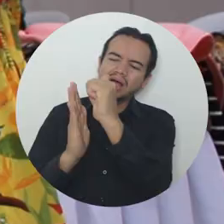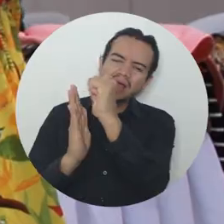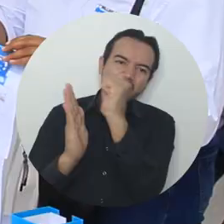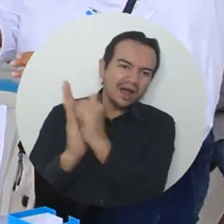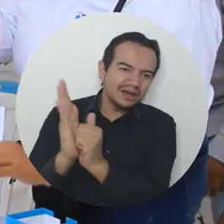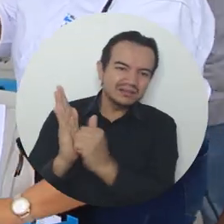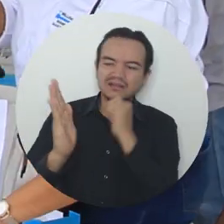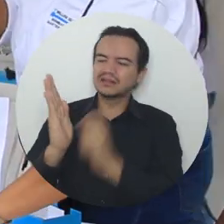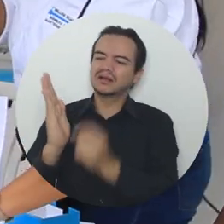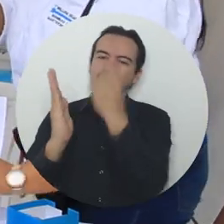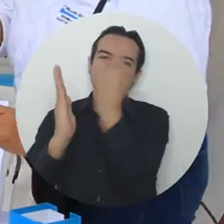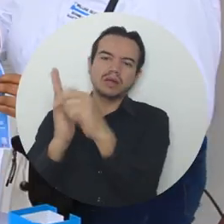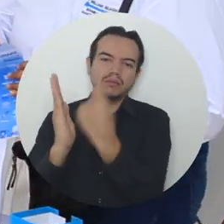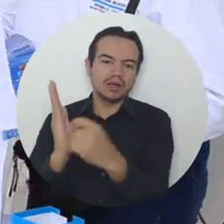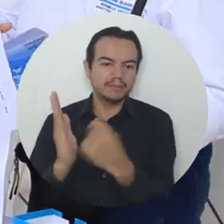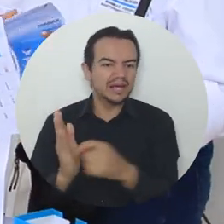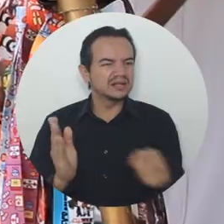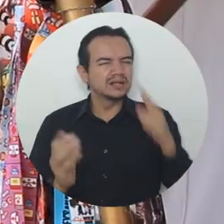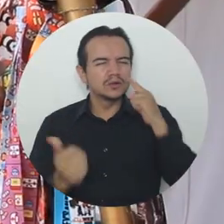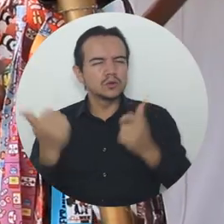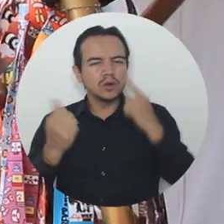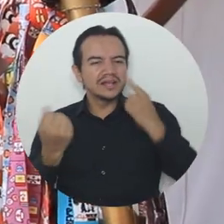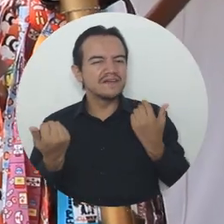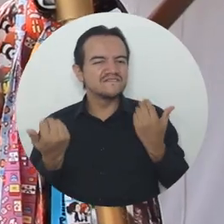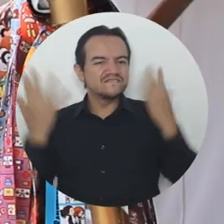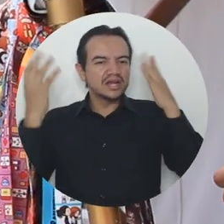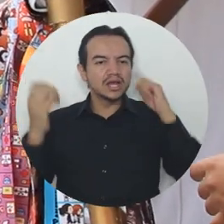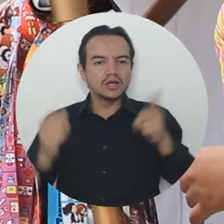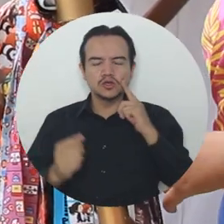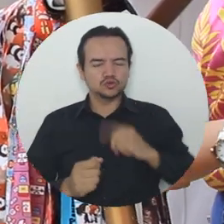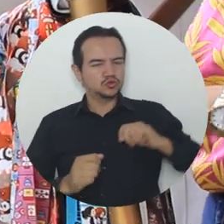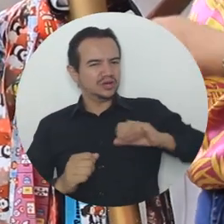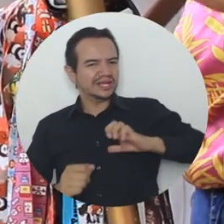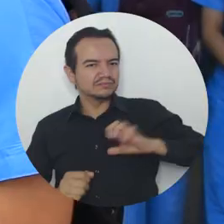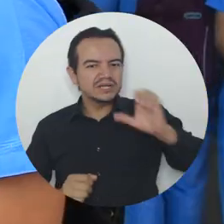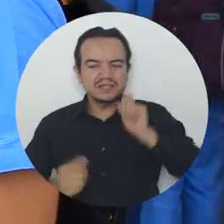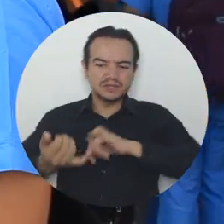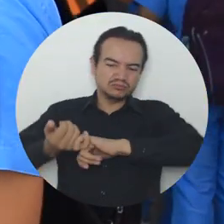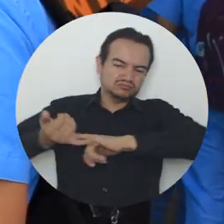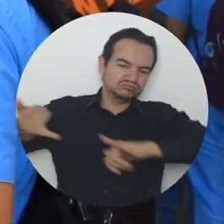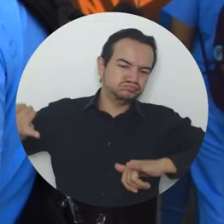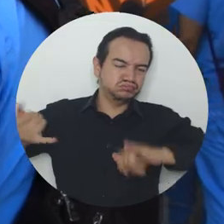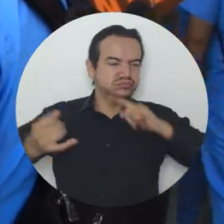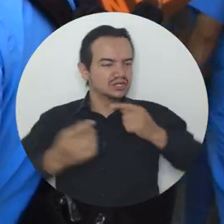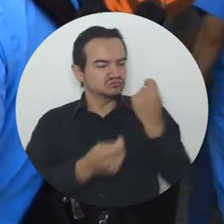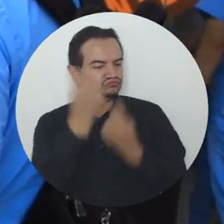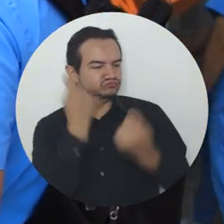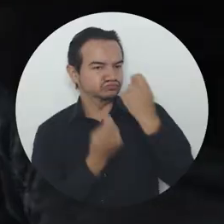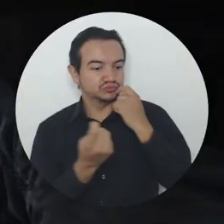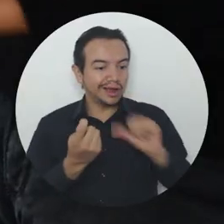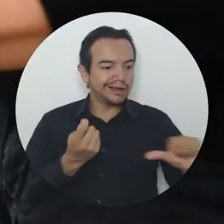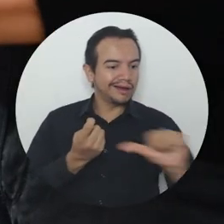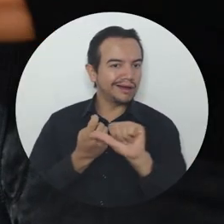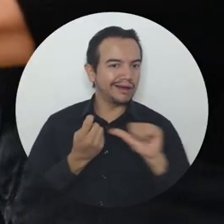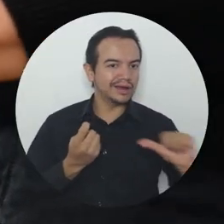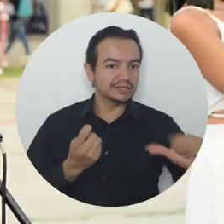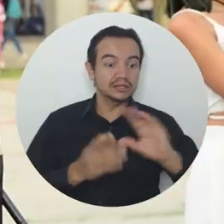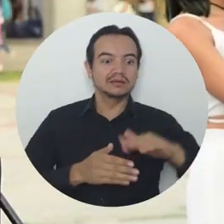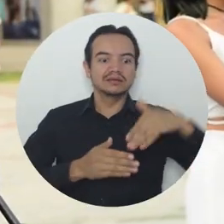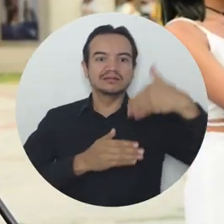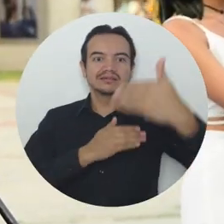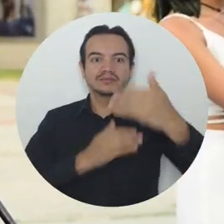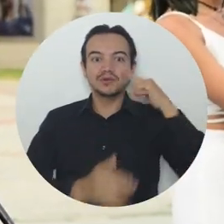Bienestar Universitario, transcurrió con la Feria de Emprendimiento Mujer Unimagdalena Emprende, que tuvo gran acogida, para finalizar